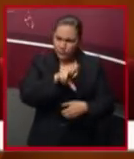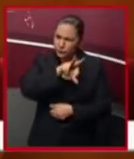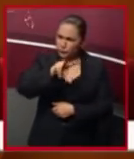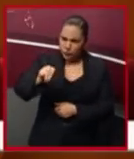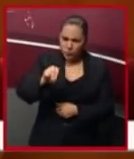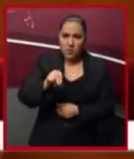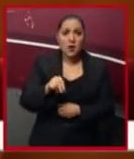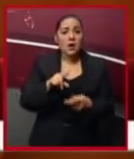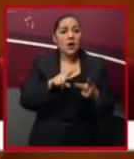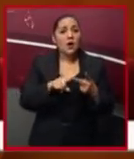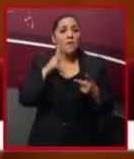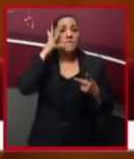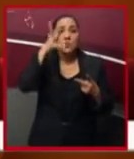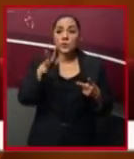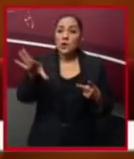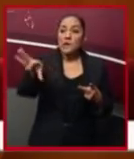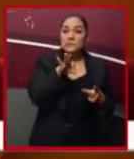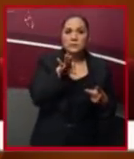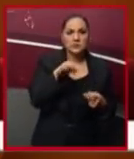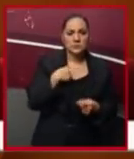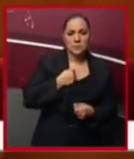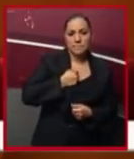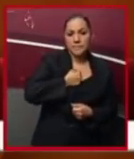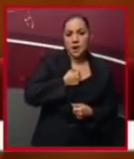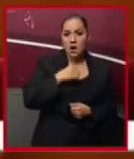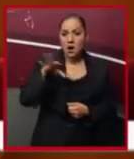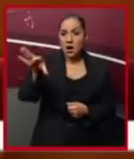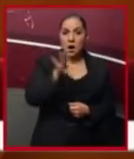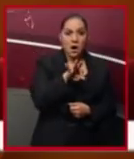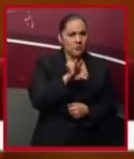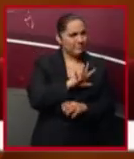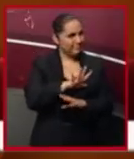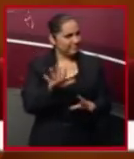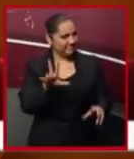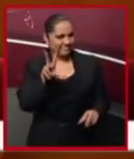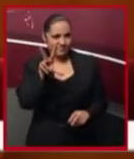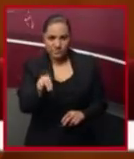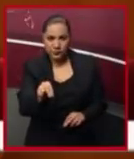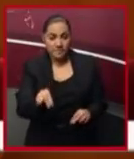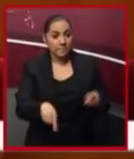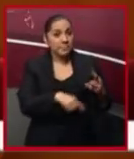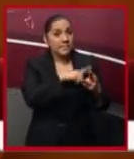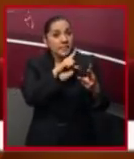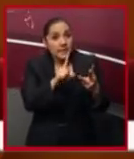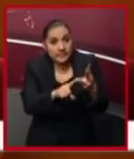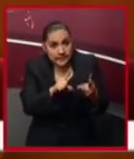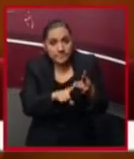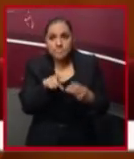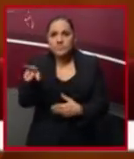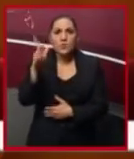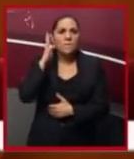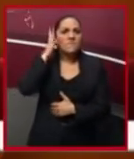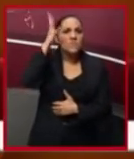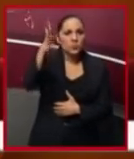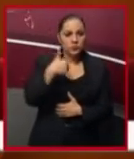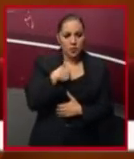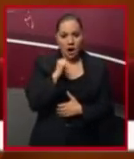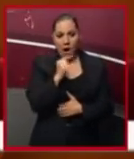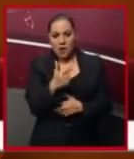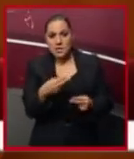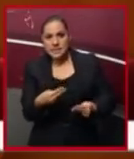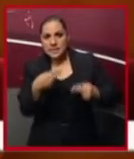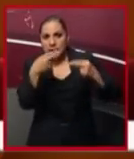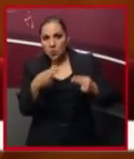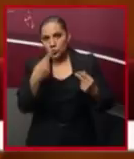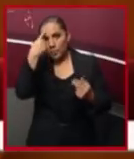dedazo. Y en tercer lugar, que no van a poder tener ningún negocio con